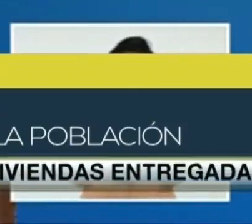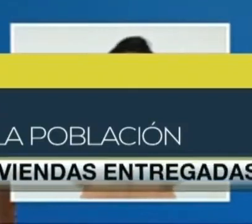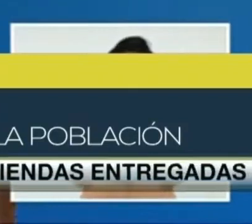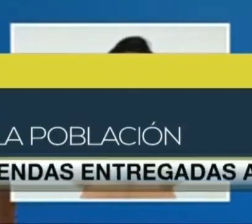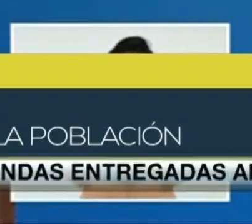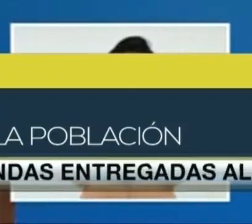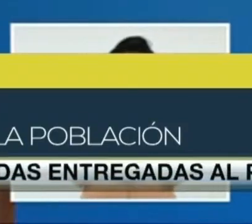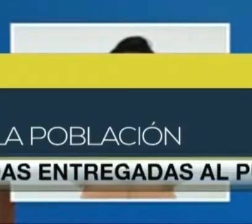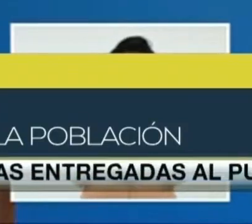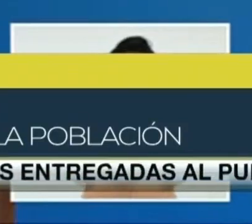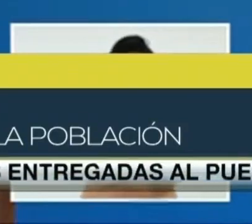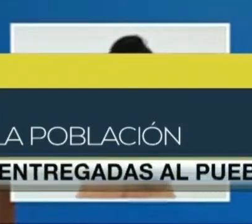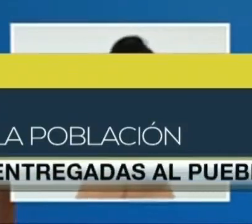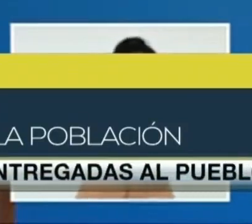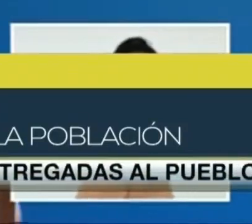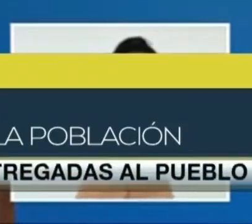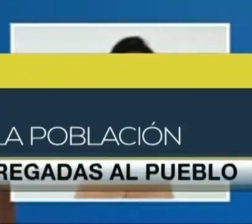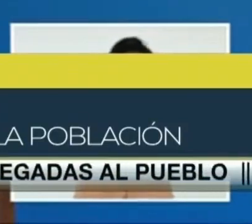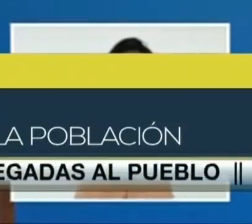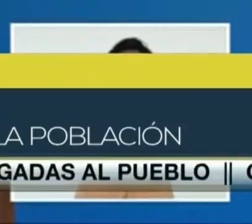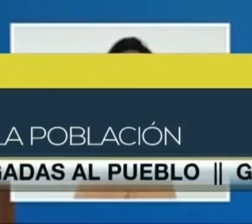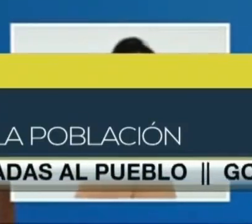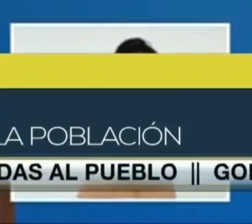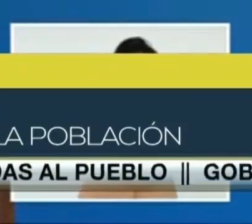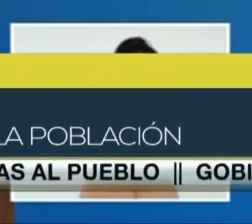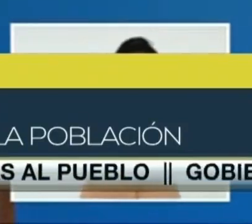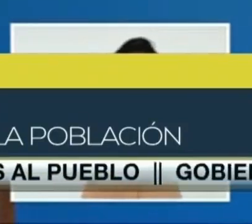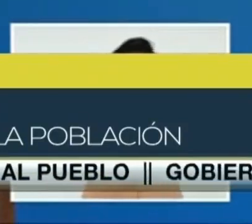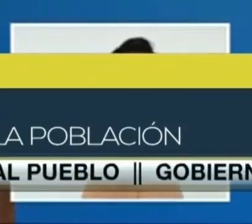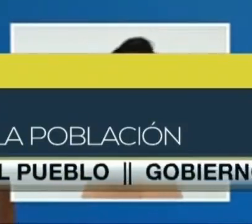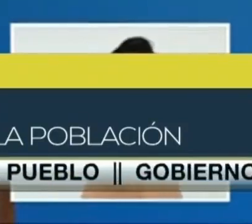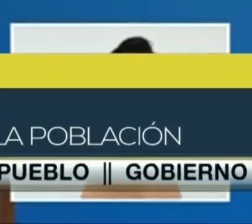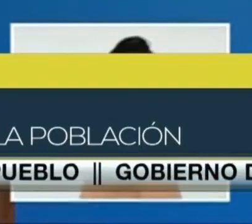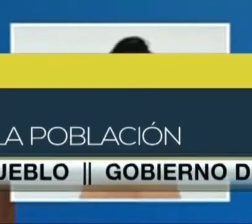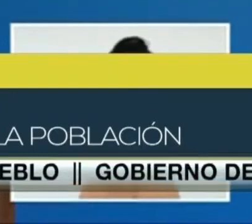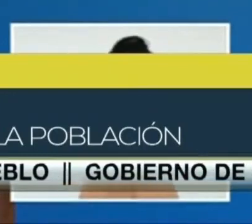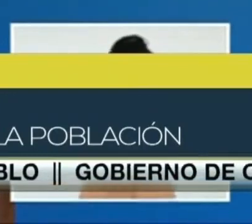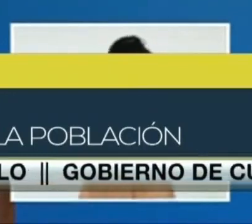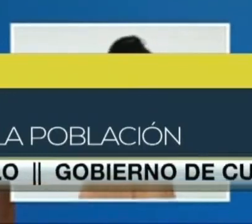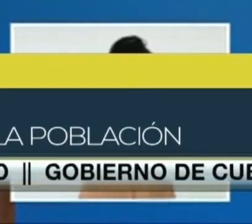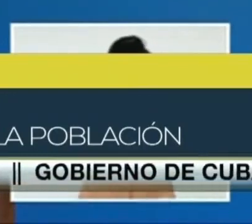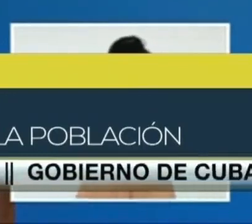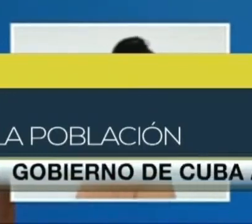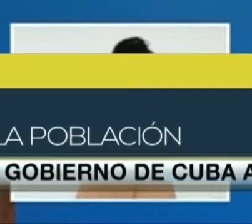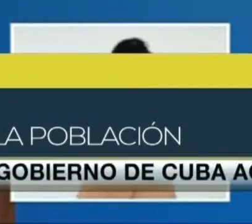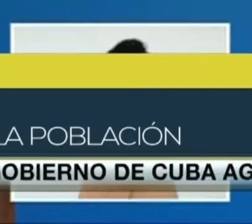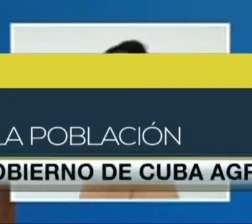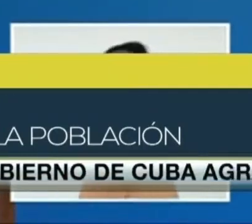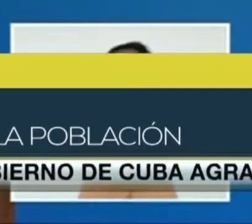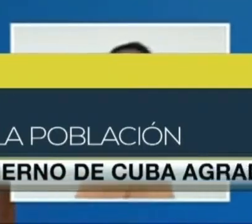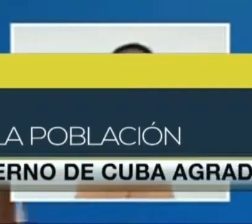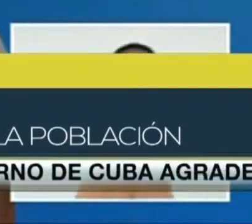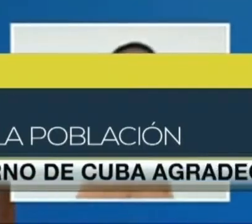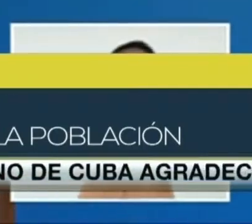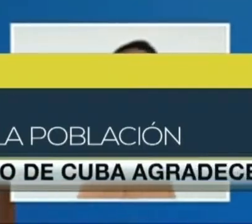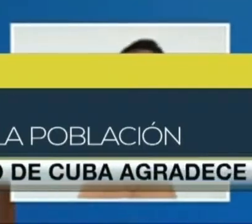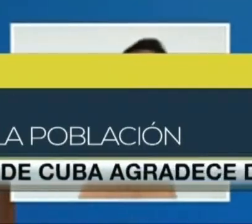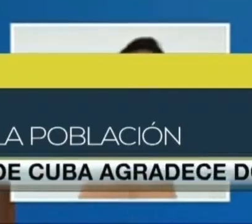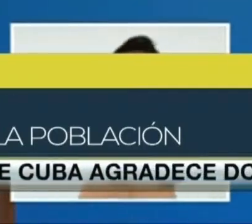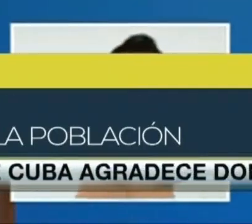en los Estados Unidos, no están en Cuba. Los muertos en las calles, de los cuales el gobierno